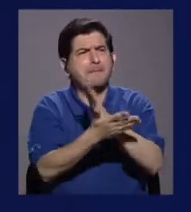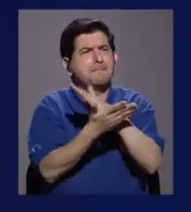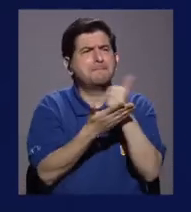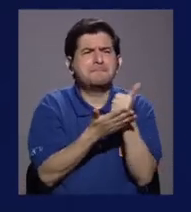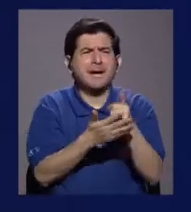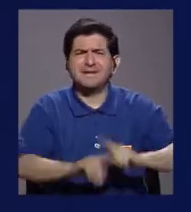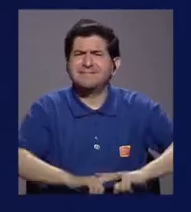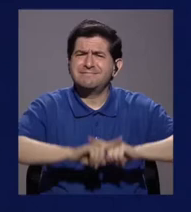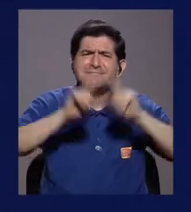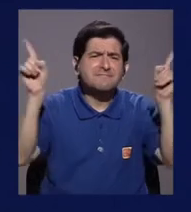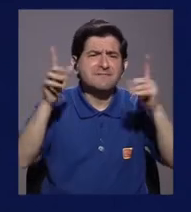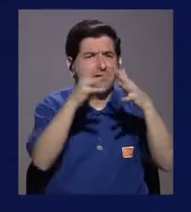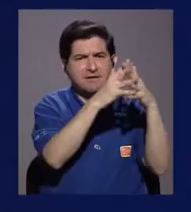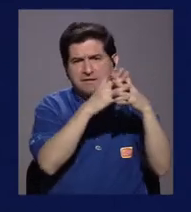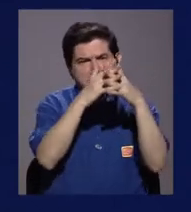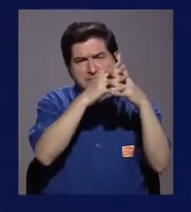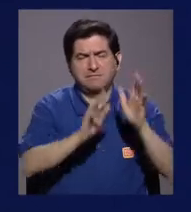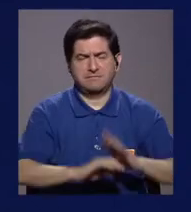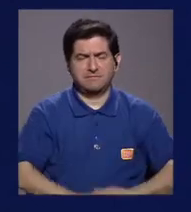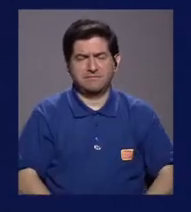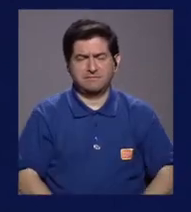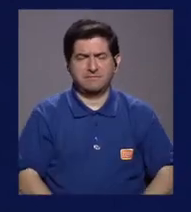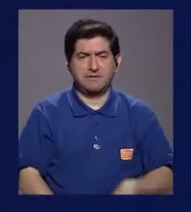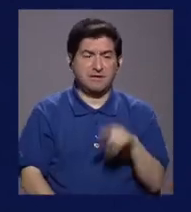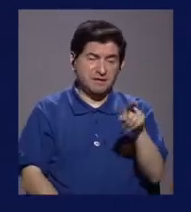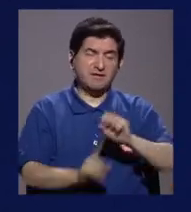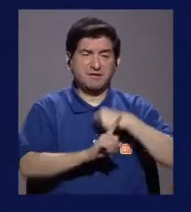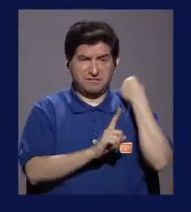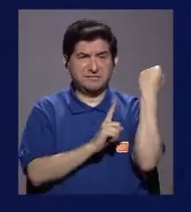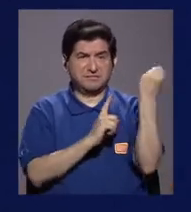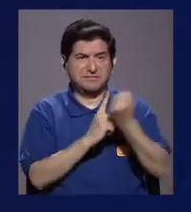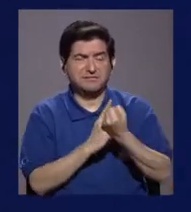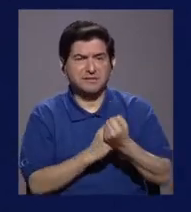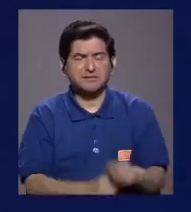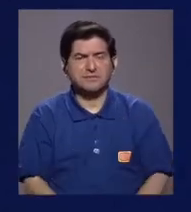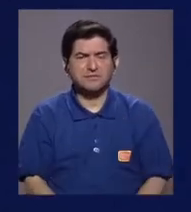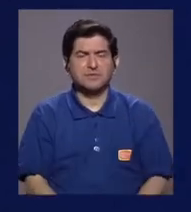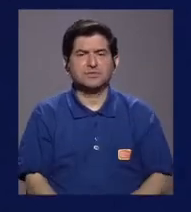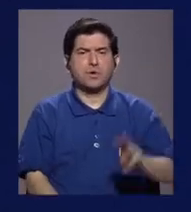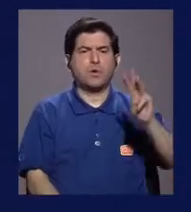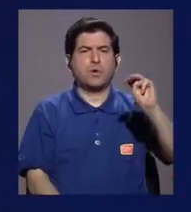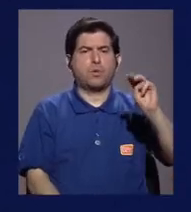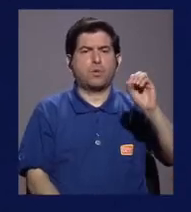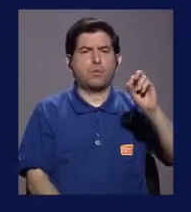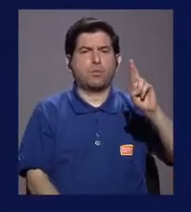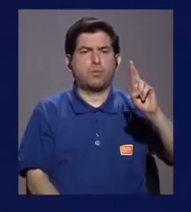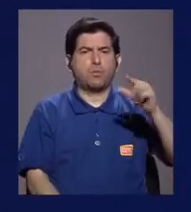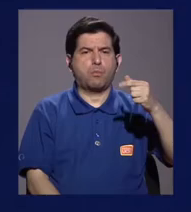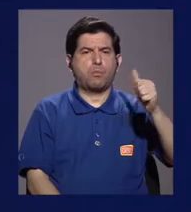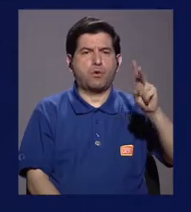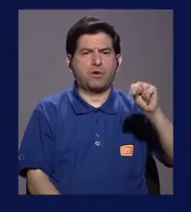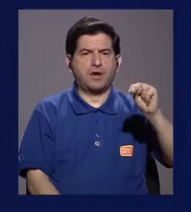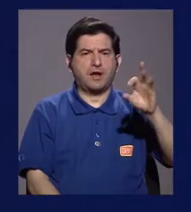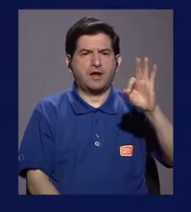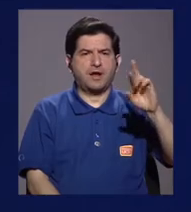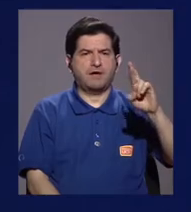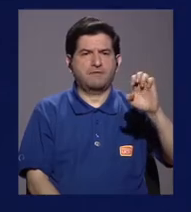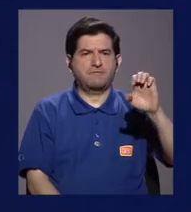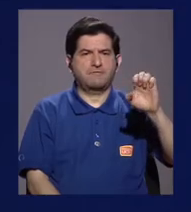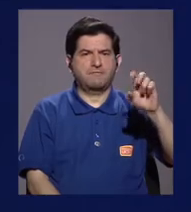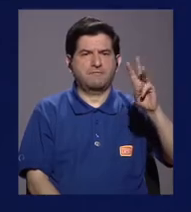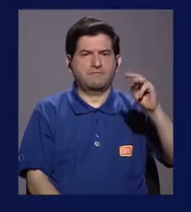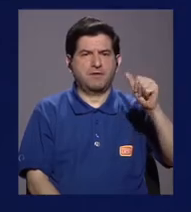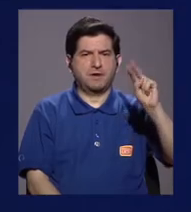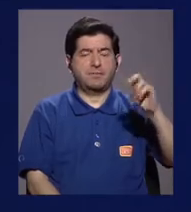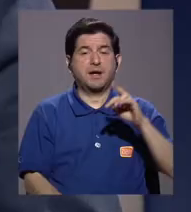en partes totalmente diferentes de los eeuu y en eso este hasta morgan freeman en un programa de televisión presentó la